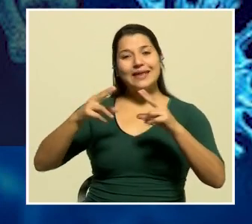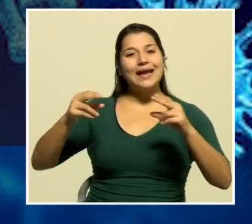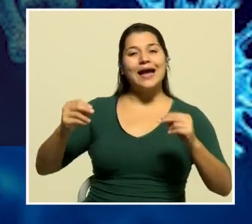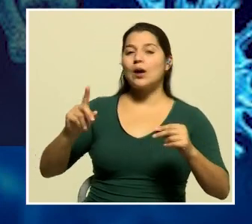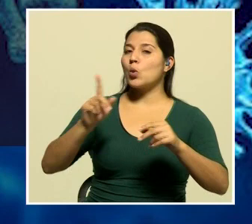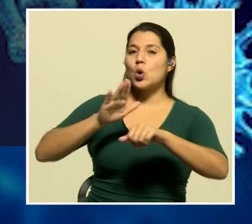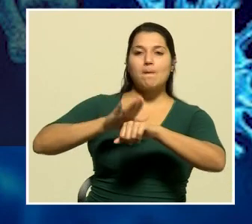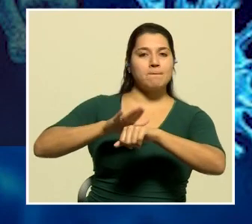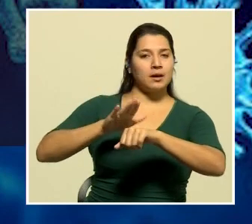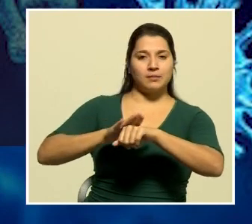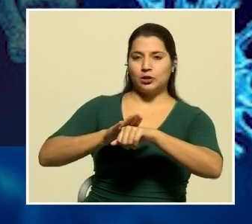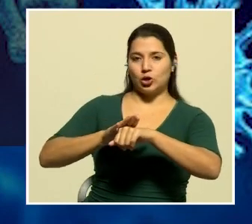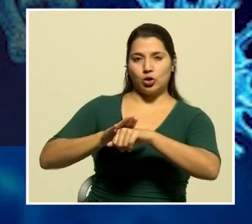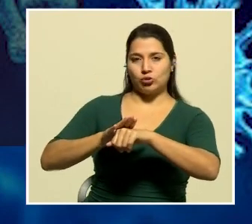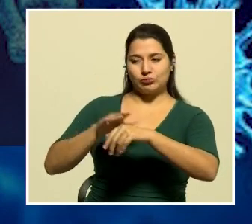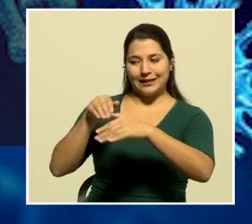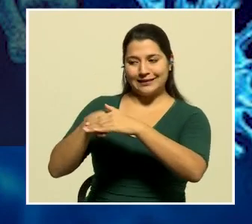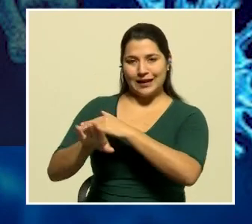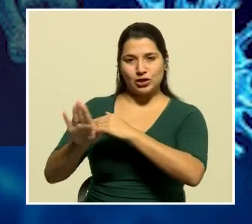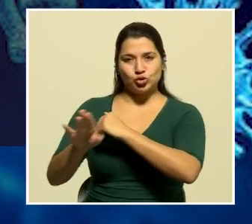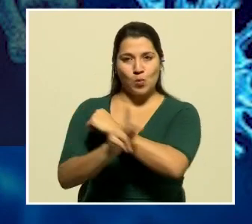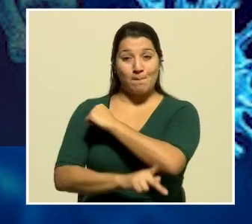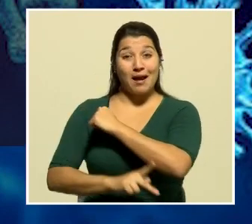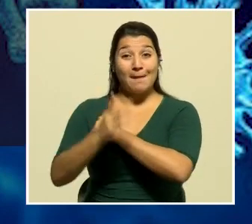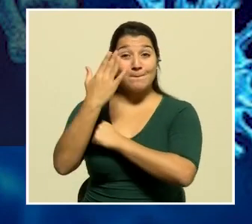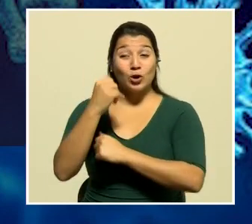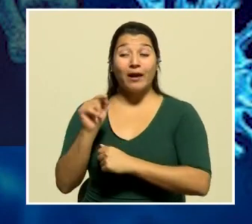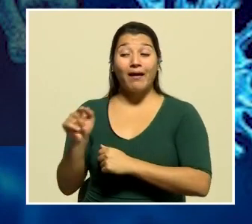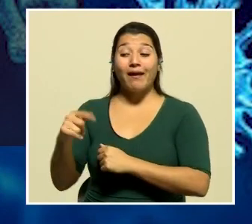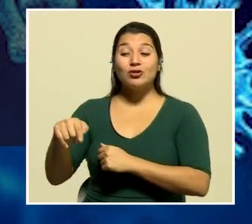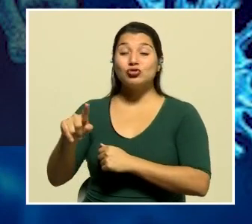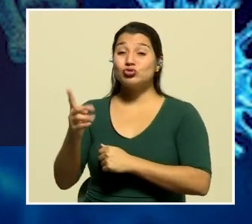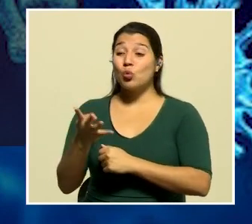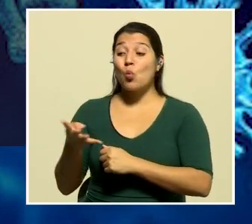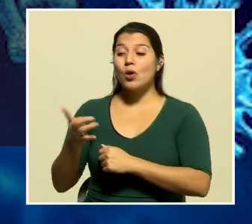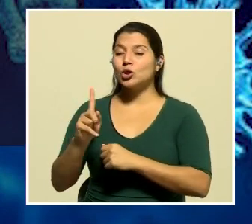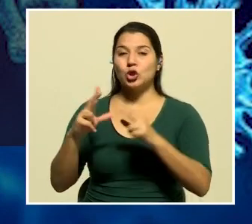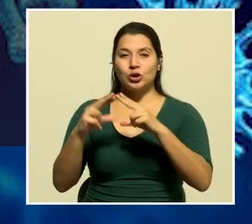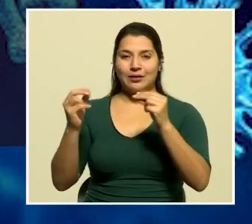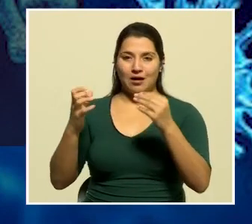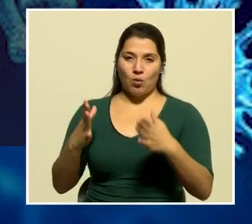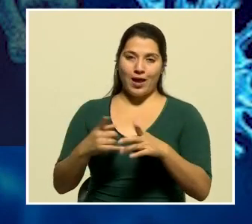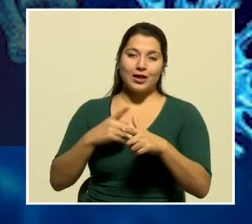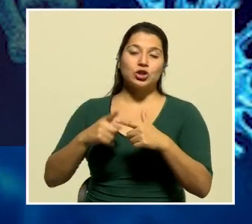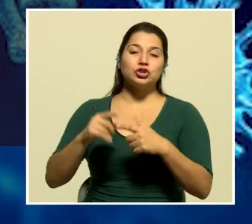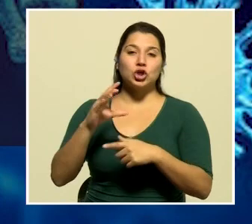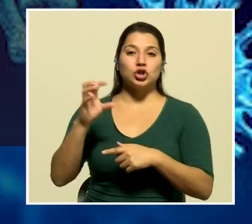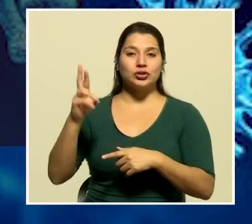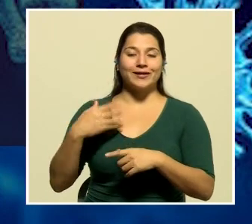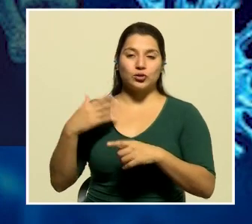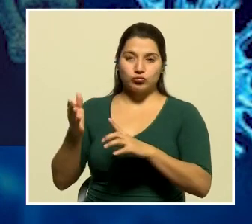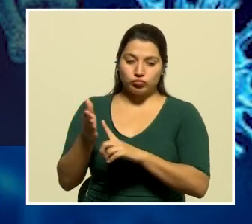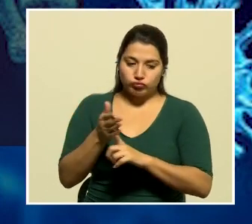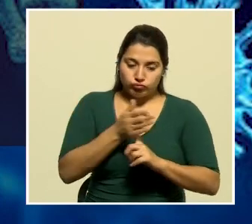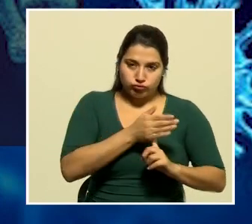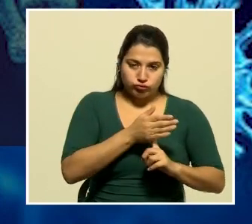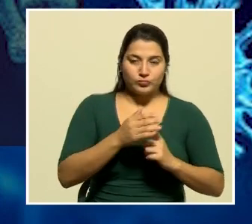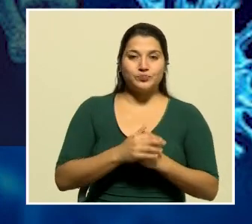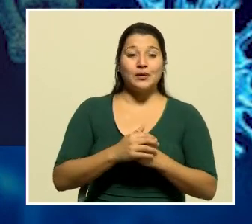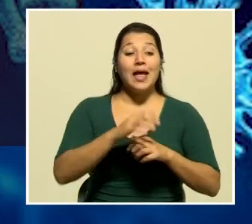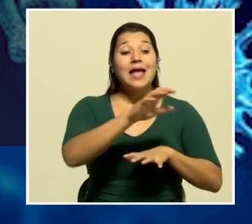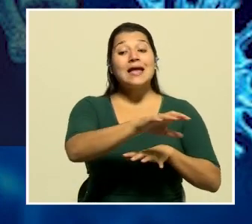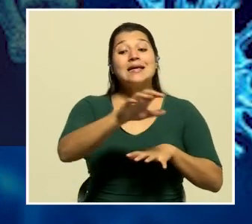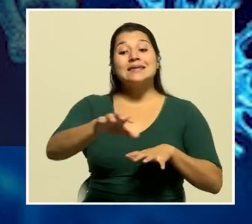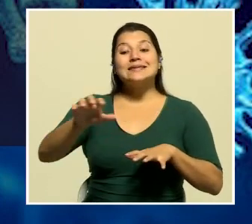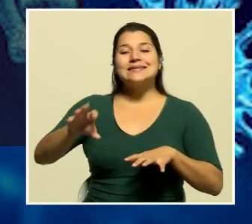acogió para darles el debido tratamiento y aislamiento. En el caso de los cantones con personas recuperadas son